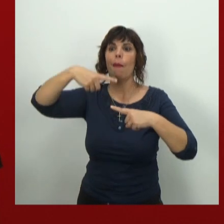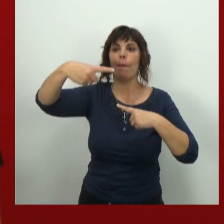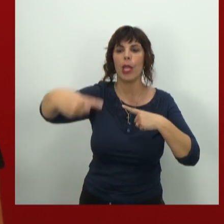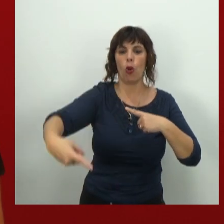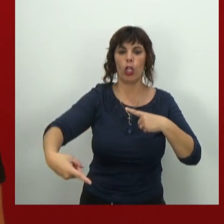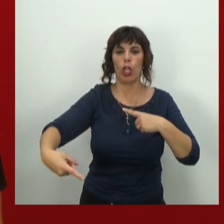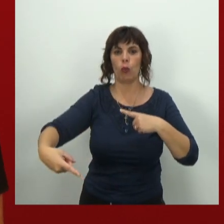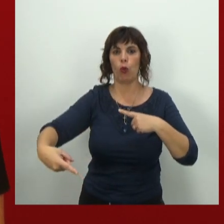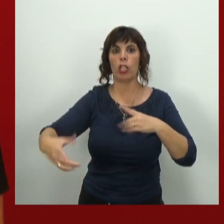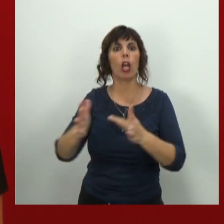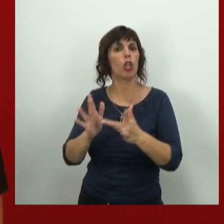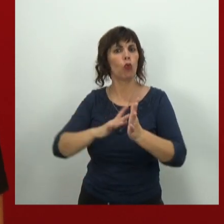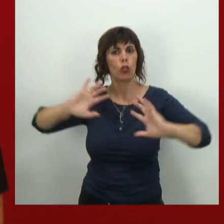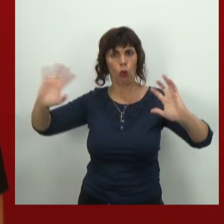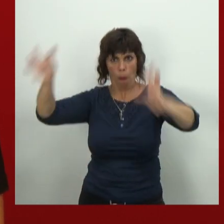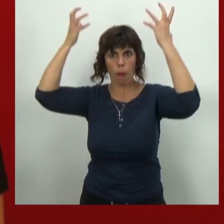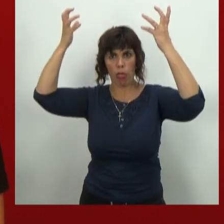él se tuvo que quedar aquí.